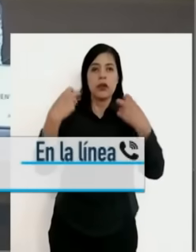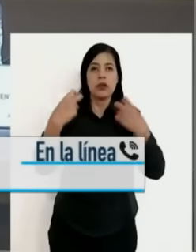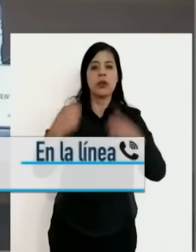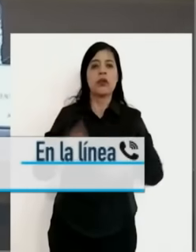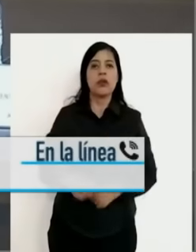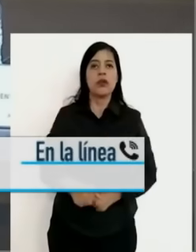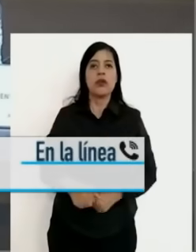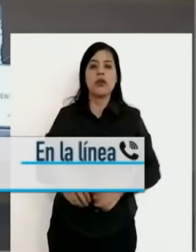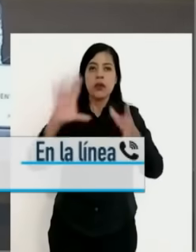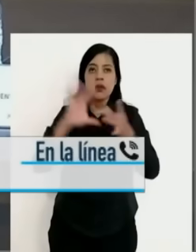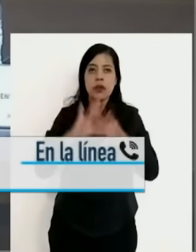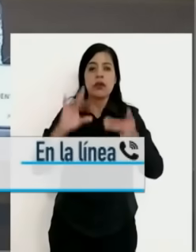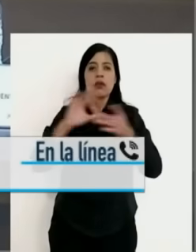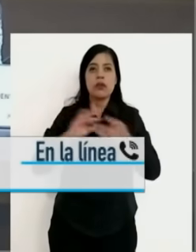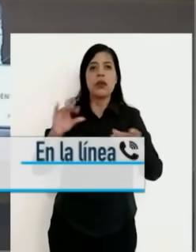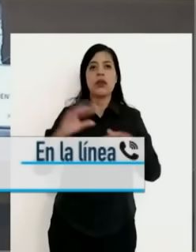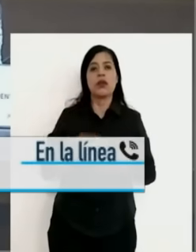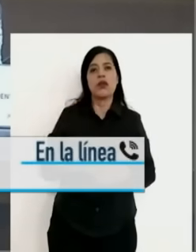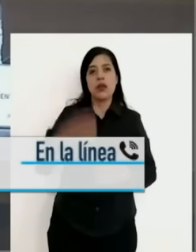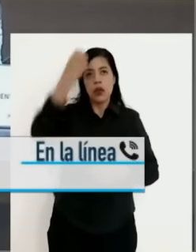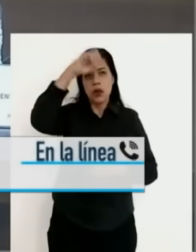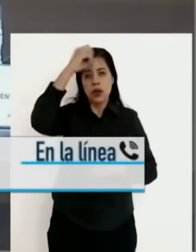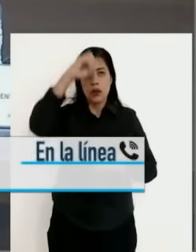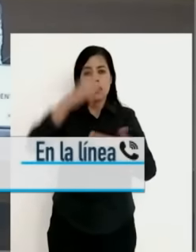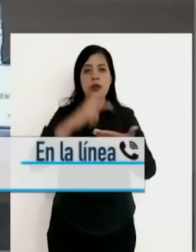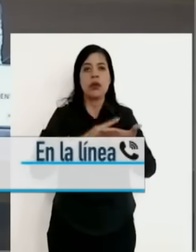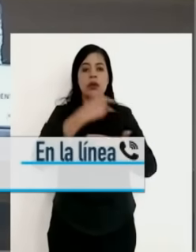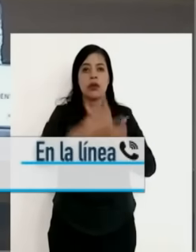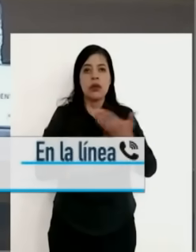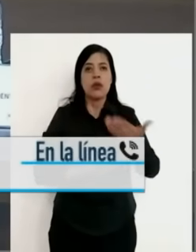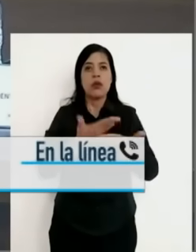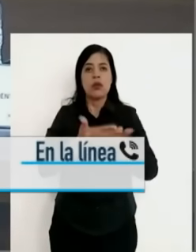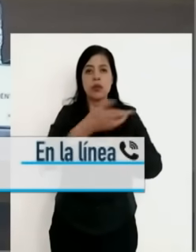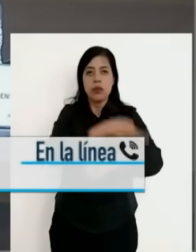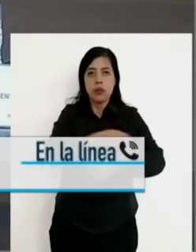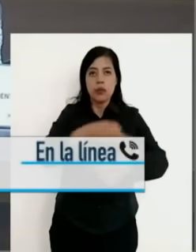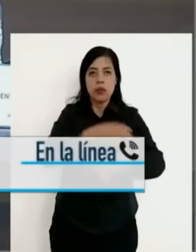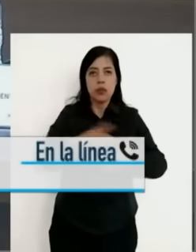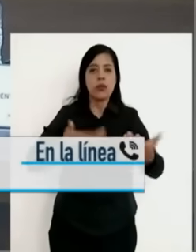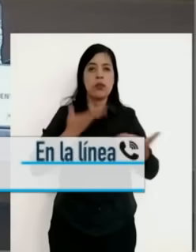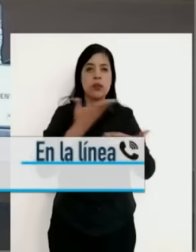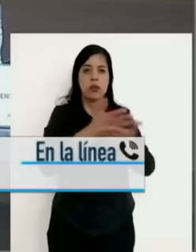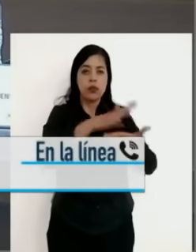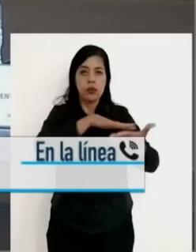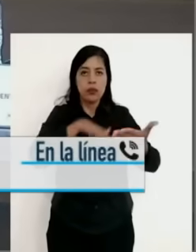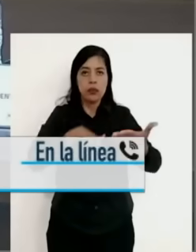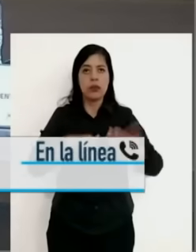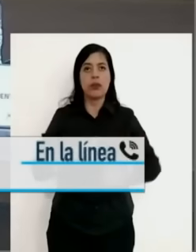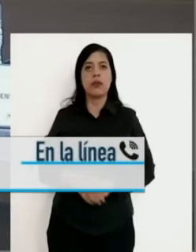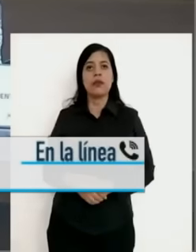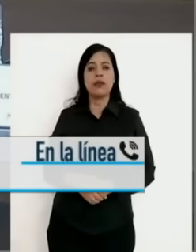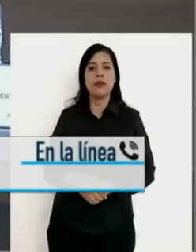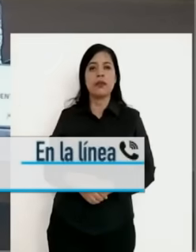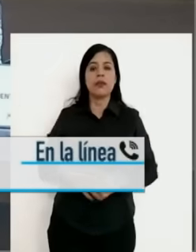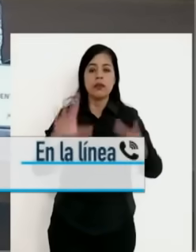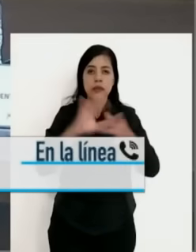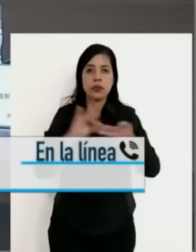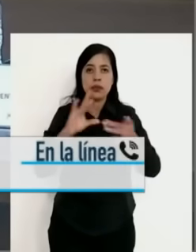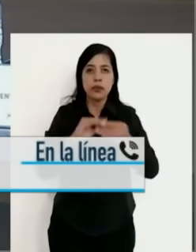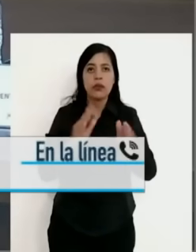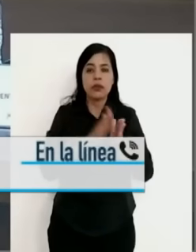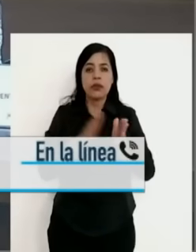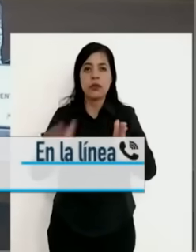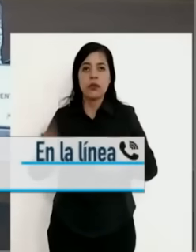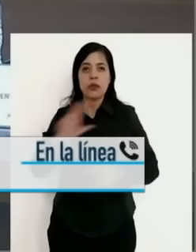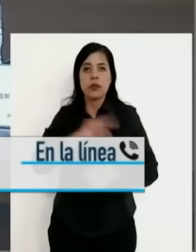cualquier ciudadano en una conversación así como tú y yo le estamos teniendo, me daría la razón que evidentemente tú imprimes las listas